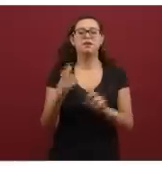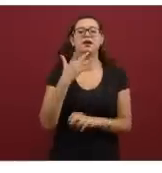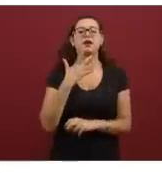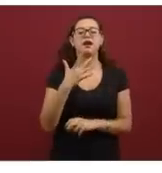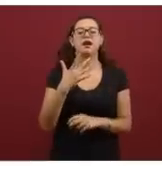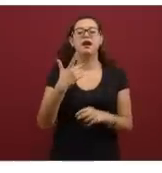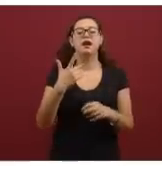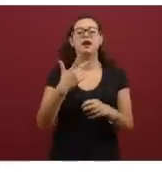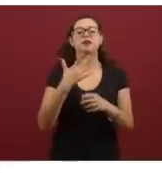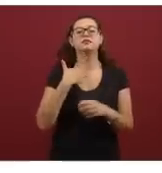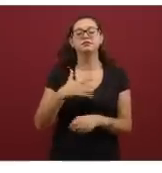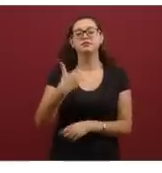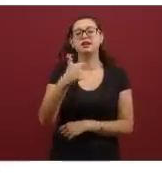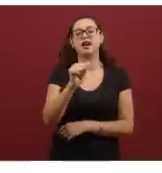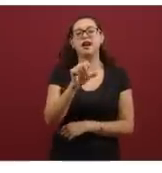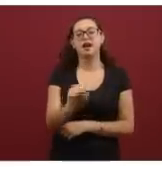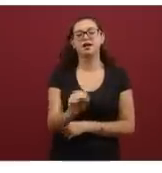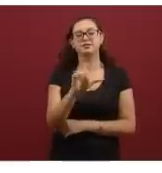Sí.